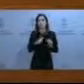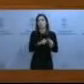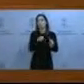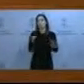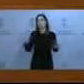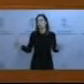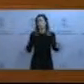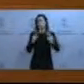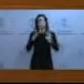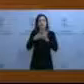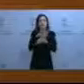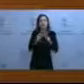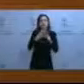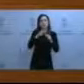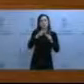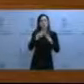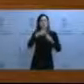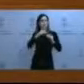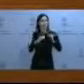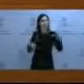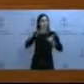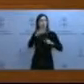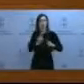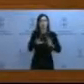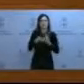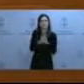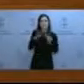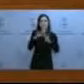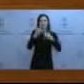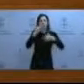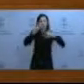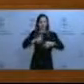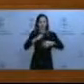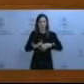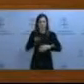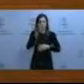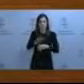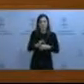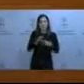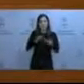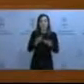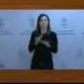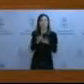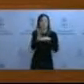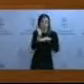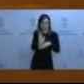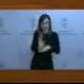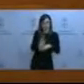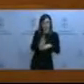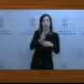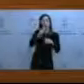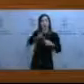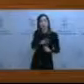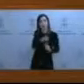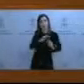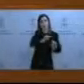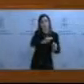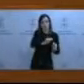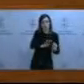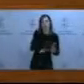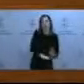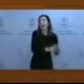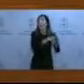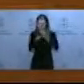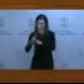¿no? Y es inaudito, les voy a decir algo, que más allá de la aprobación de esta moción, más allá de lo que haya